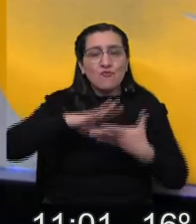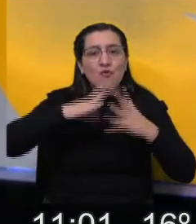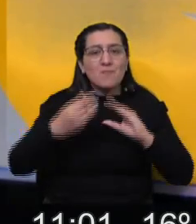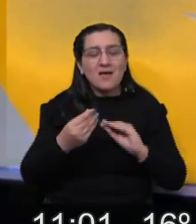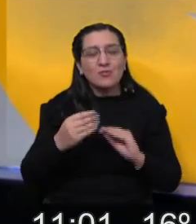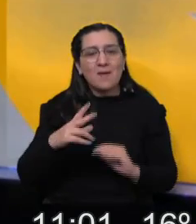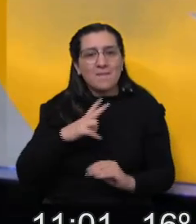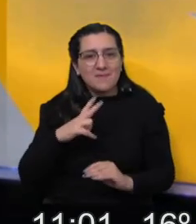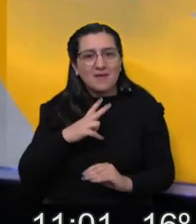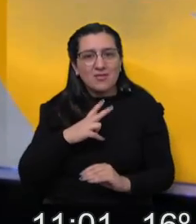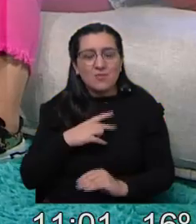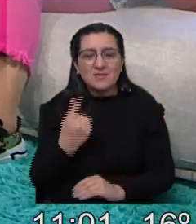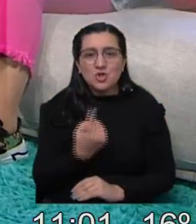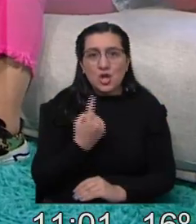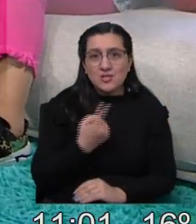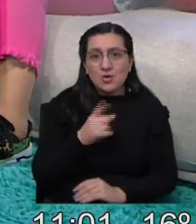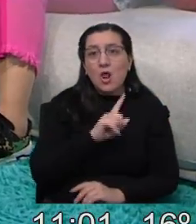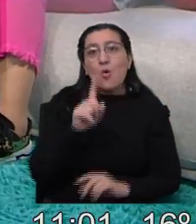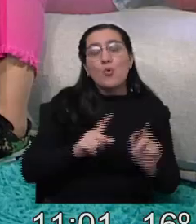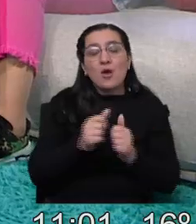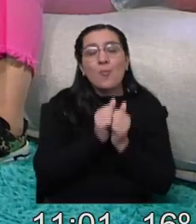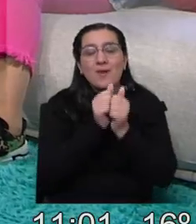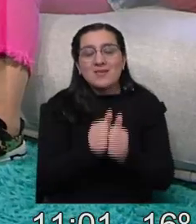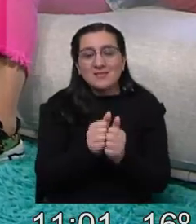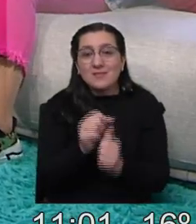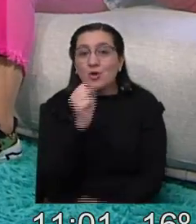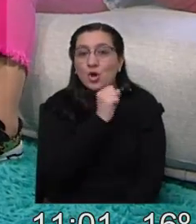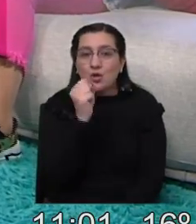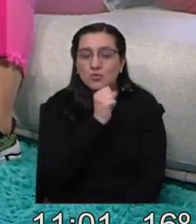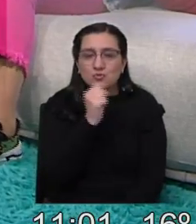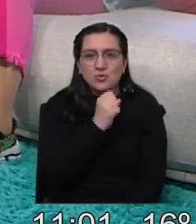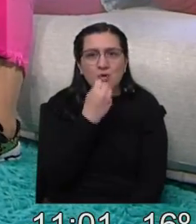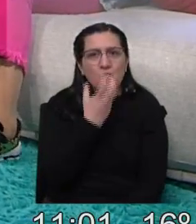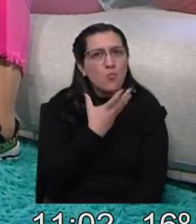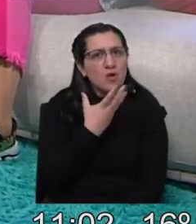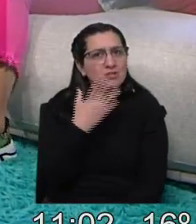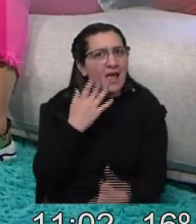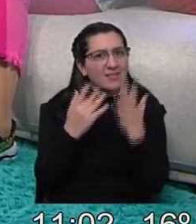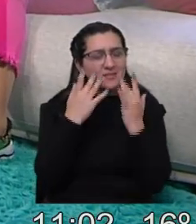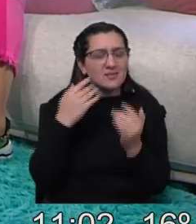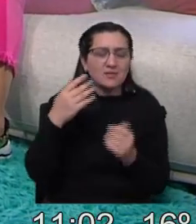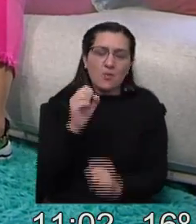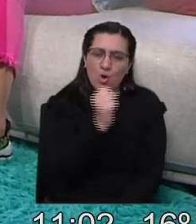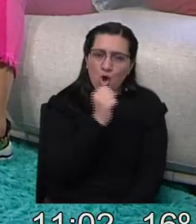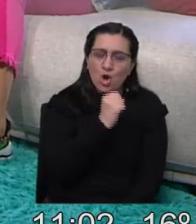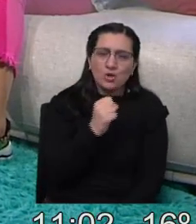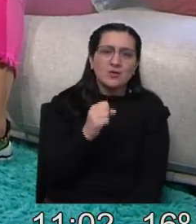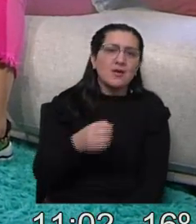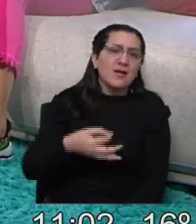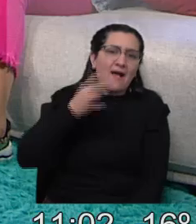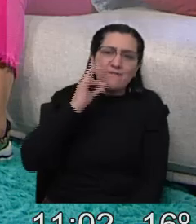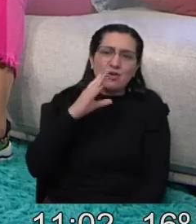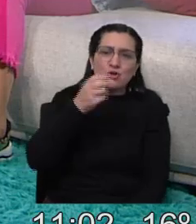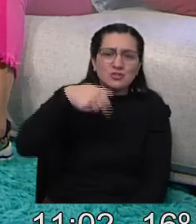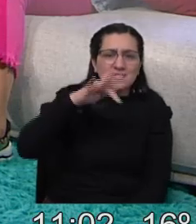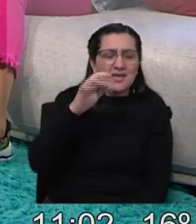íntimo, más solistas, con algún acompañante por ahí y con la conducción de tremendos grandes que van a hacer monólogos, stand-up, café concert. Ahí